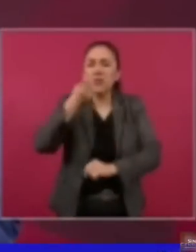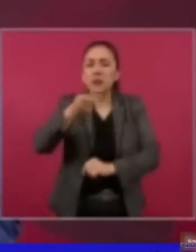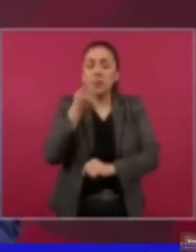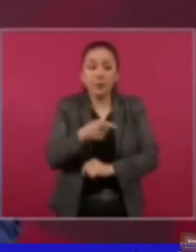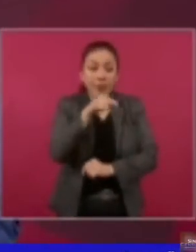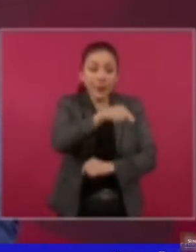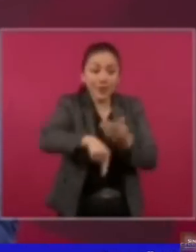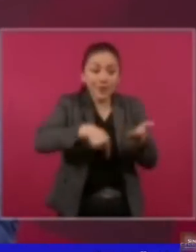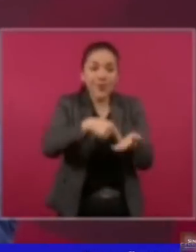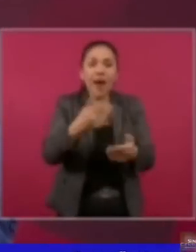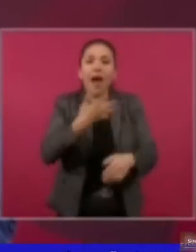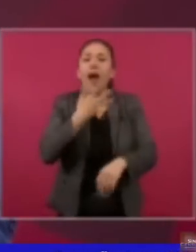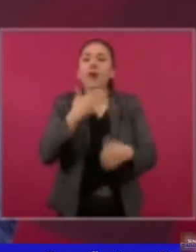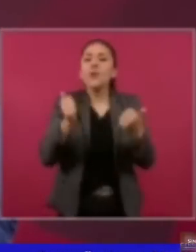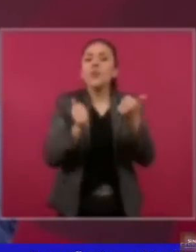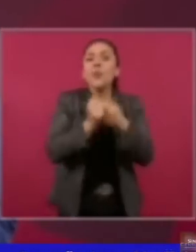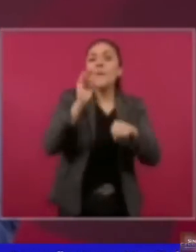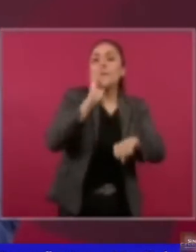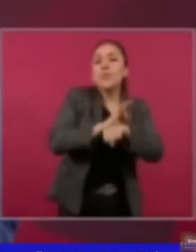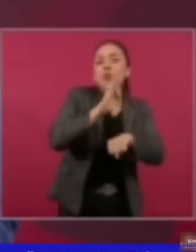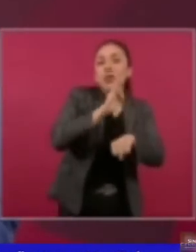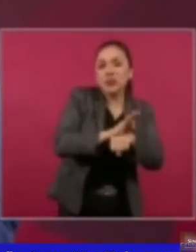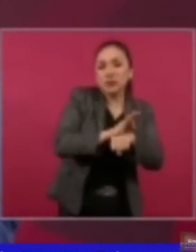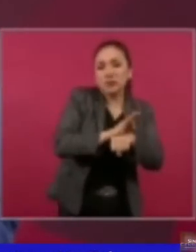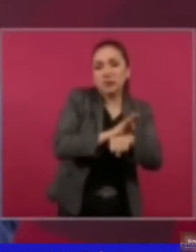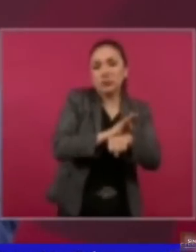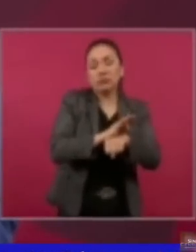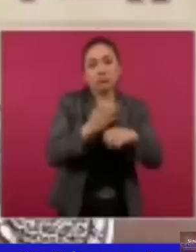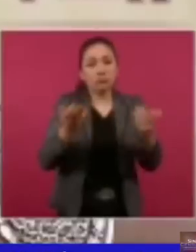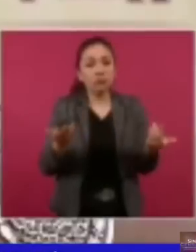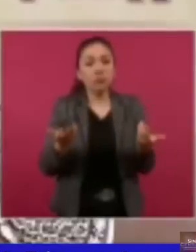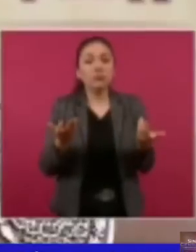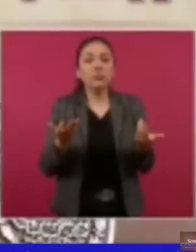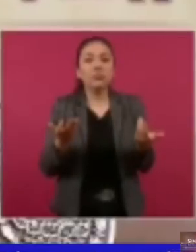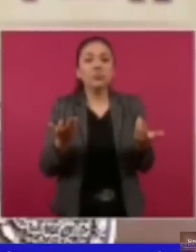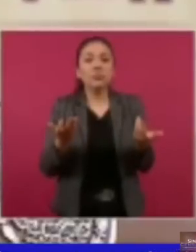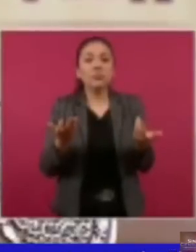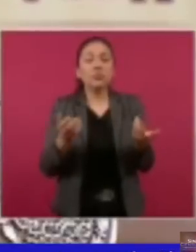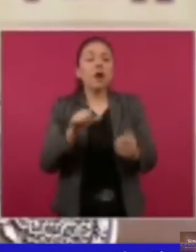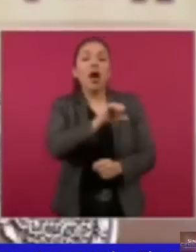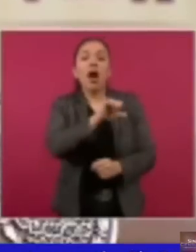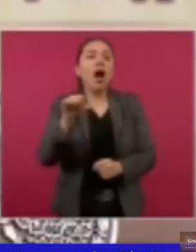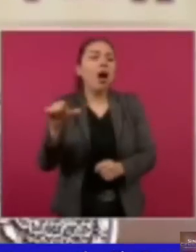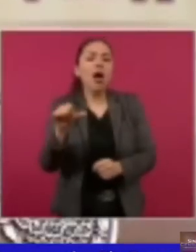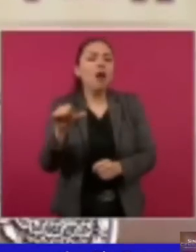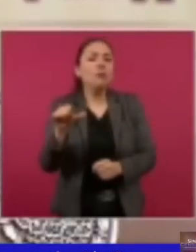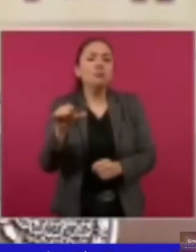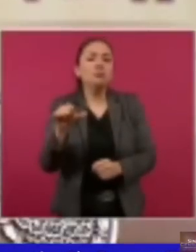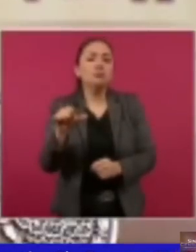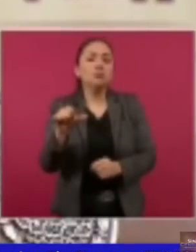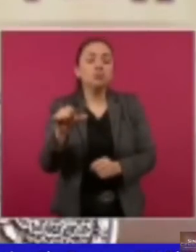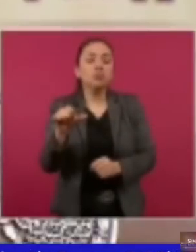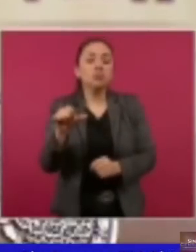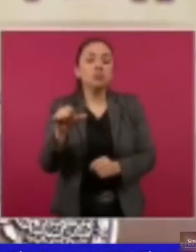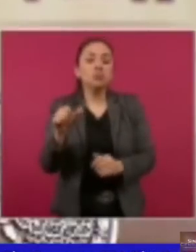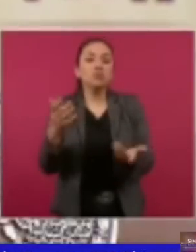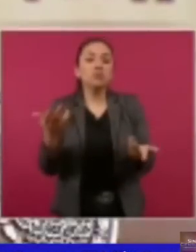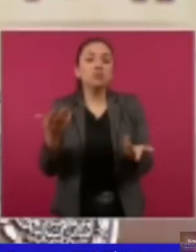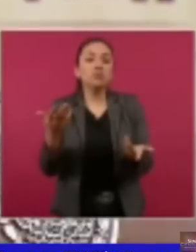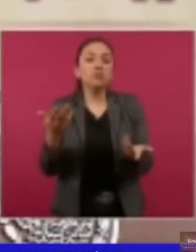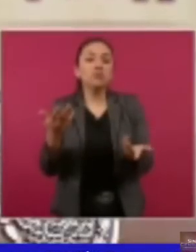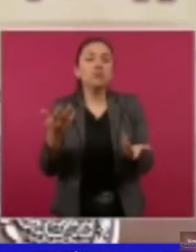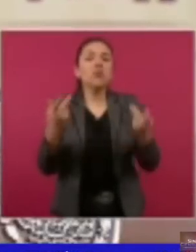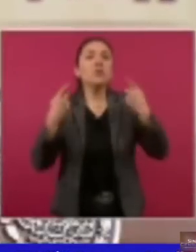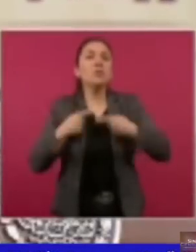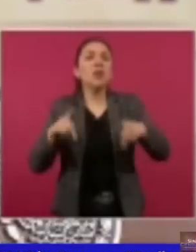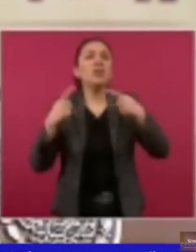a entregar a los familiares de la guerra que desató Felipe Calderón. Esto es hasta de verdad como justicia